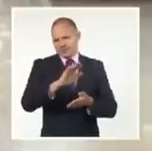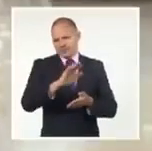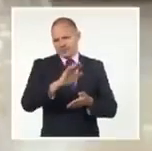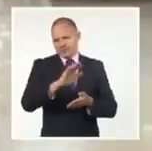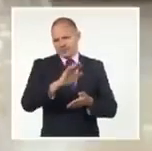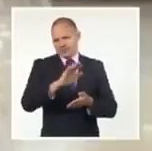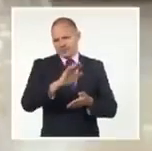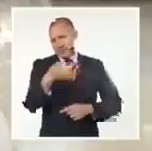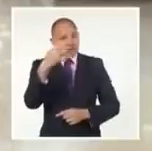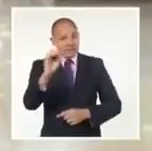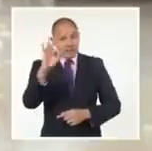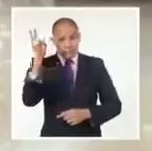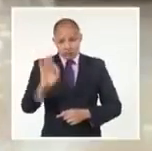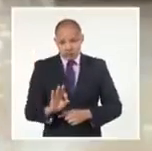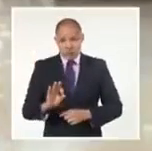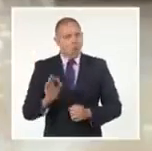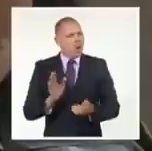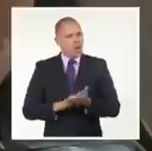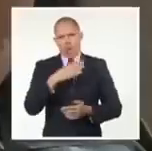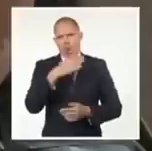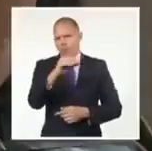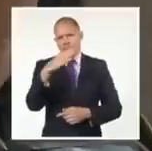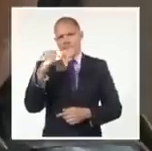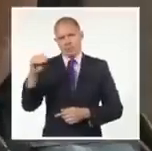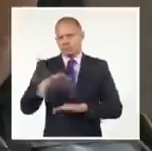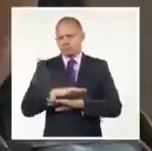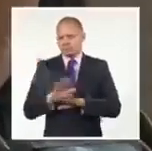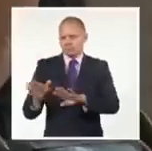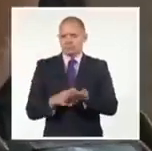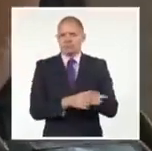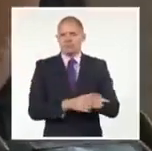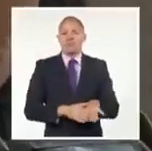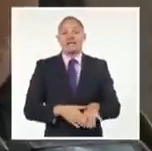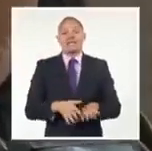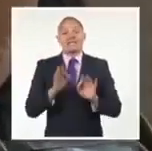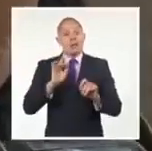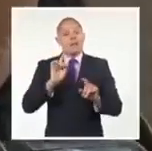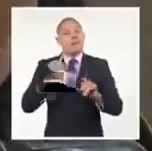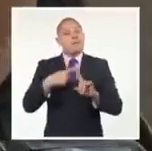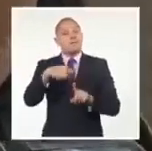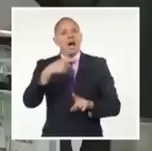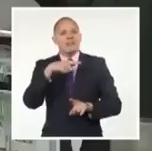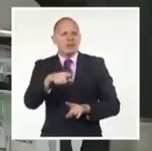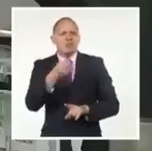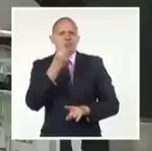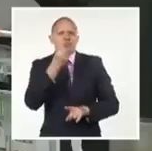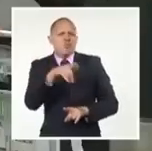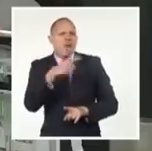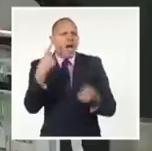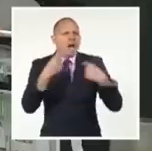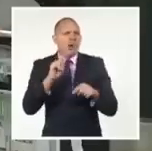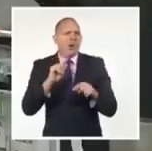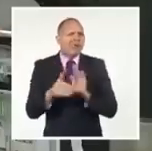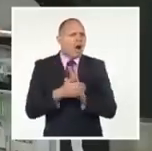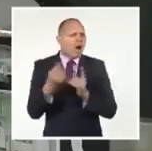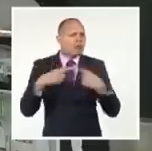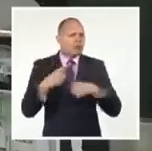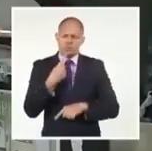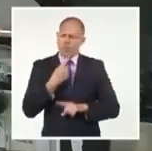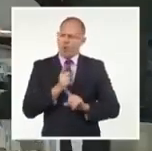decir, la mayoría de los pasajeros que arriban en los vuelos. Esa agilidad no descuida la preservación de la seguridad nacional, principal encargo de la Aduana General